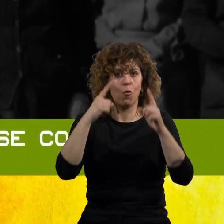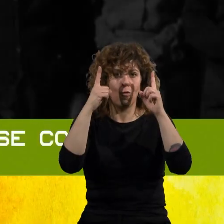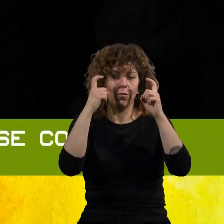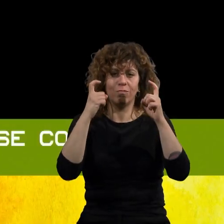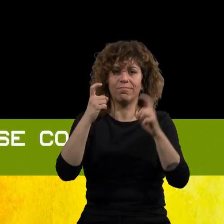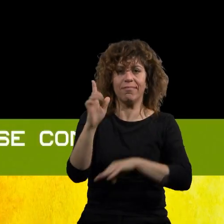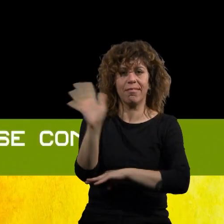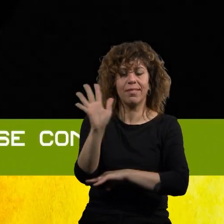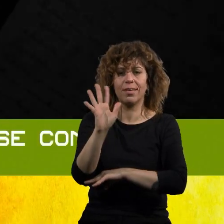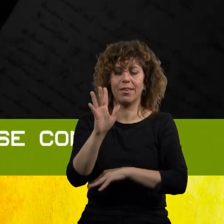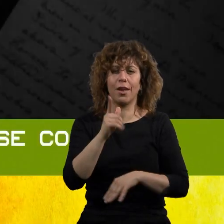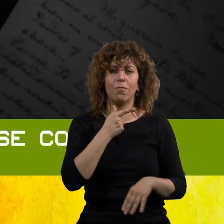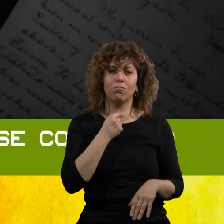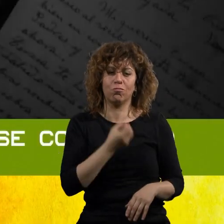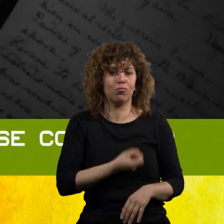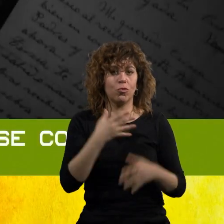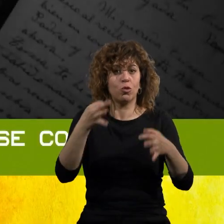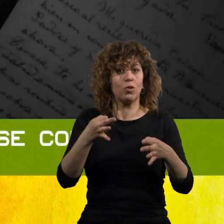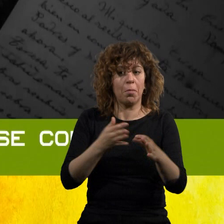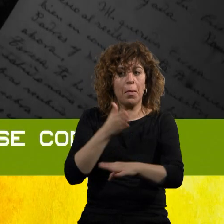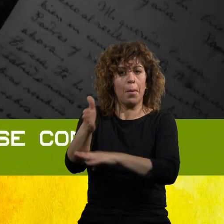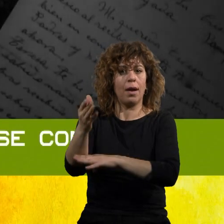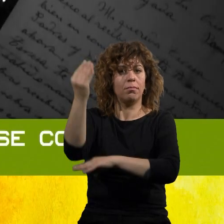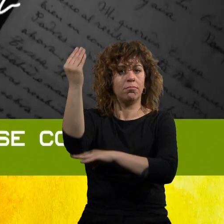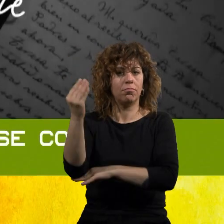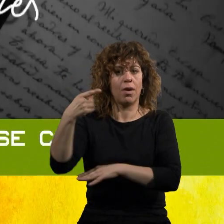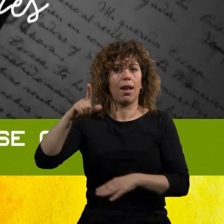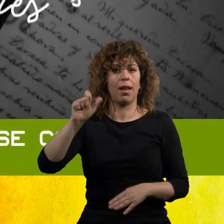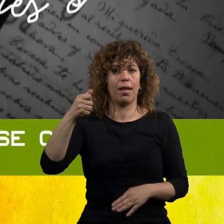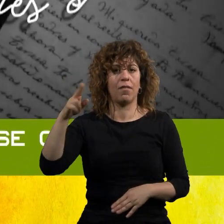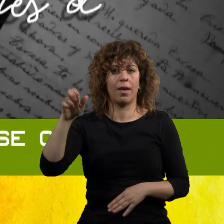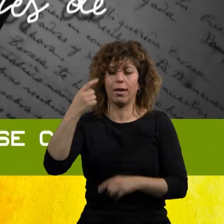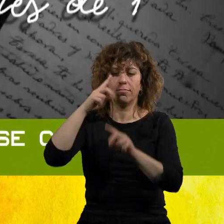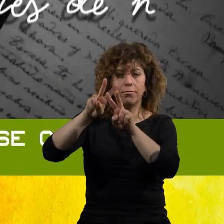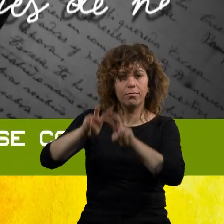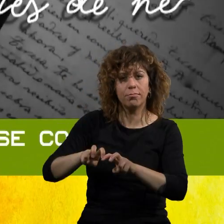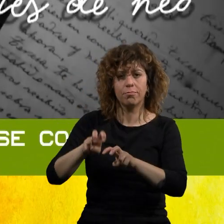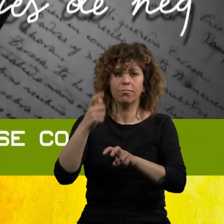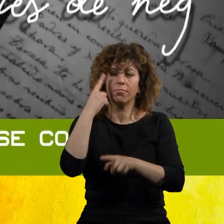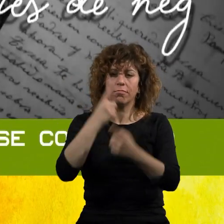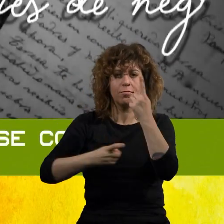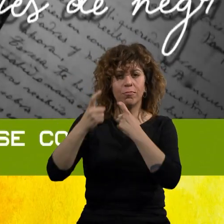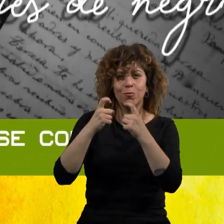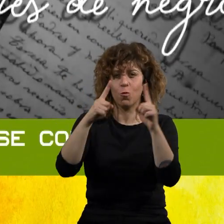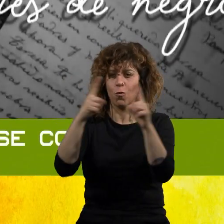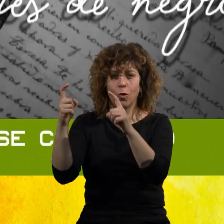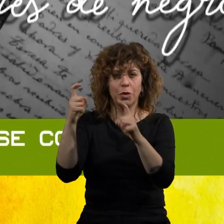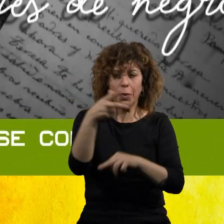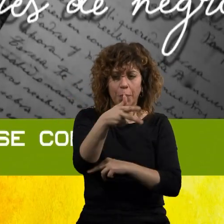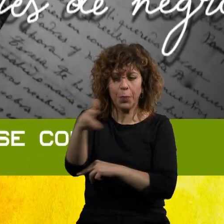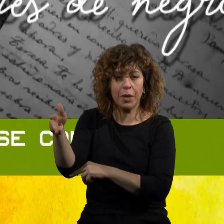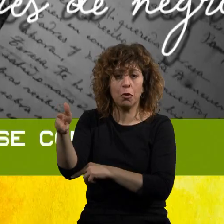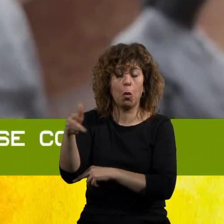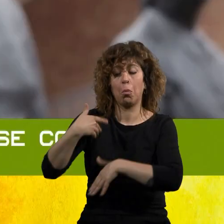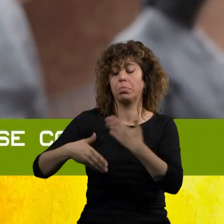el cine, entonces yo iba siempre a la barranca, pues también a investigar, a documentarme, a hablar con la gente, a hacer fotos, a hacer vídeos, iba haciendo, ¿no? Sin saber muy